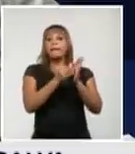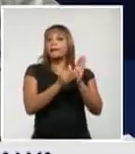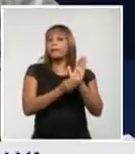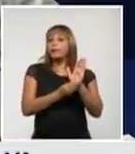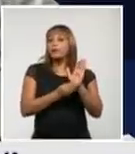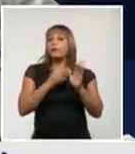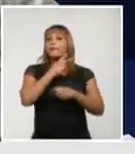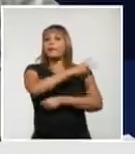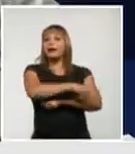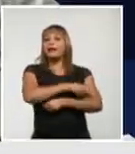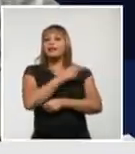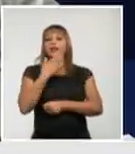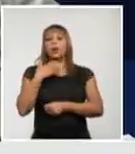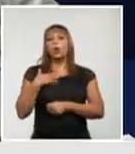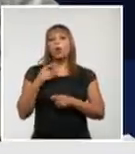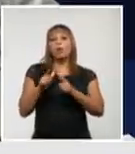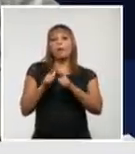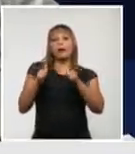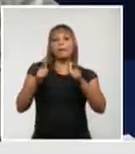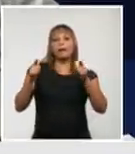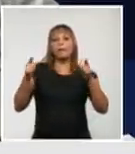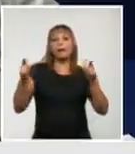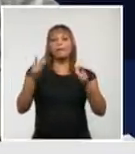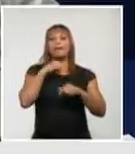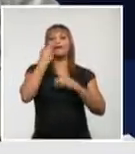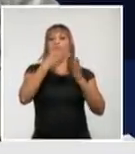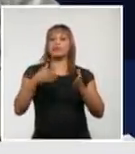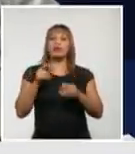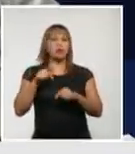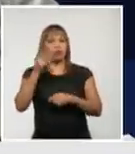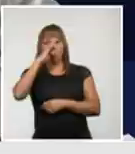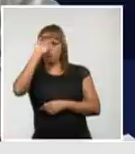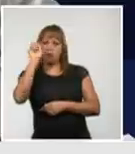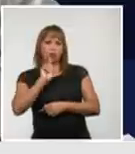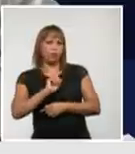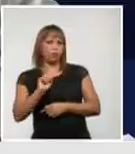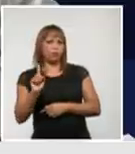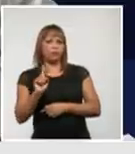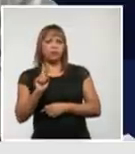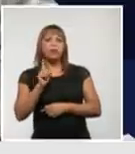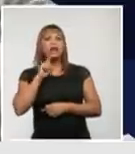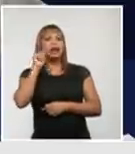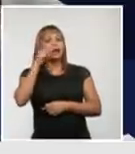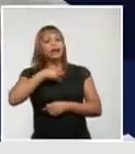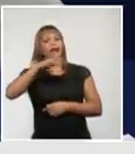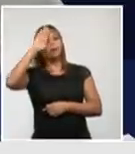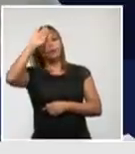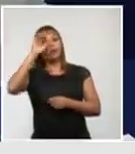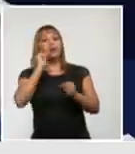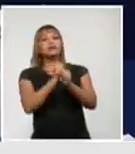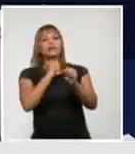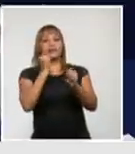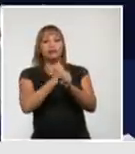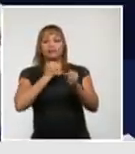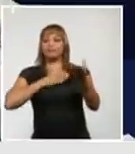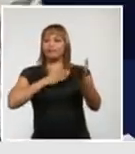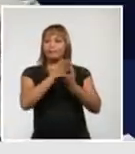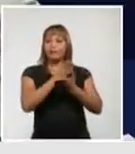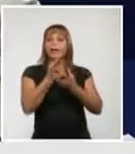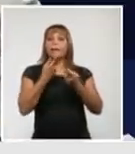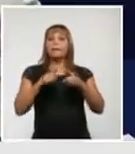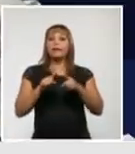ido incrementando la letalidad. No es el caso de Cuba. En Cuba se trabaja, pero indiscutiblemente en la medida que se incrementan los